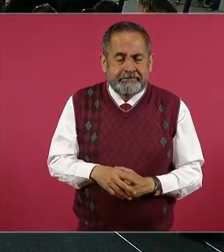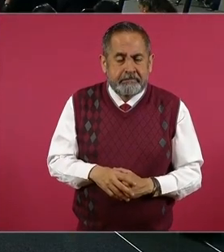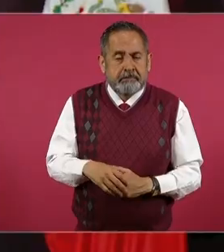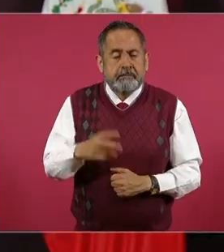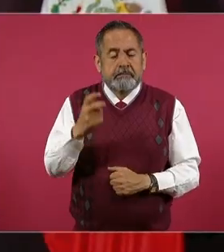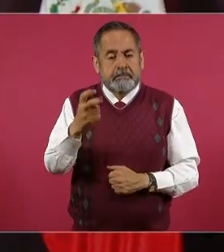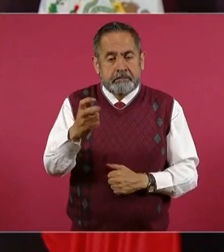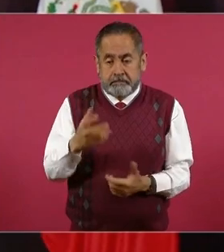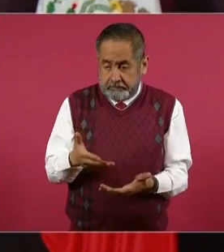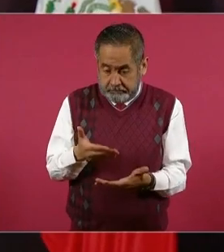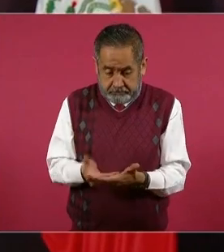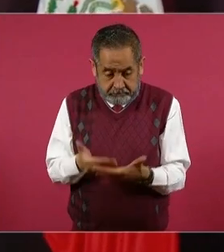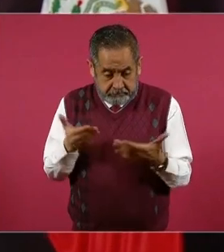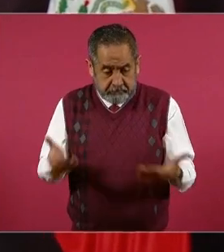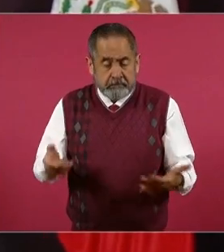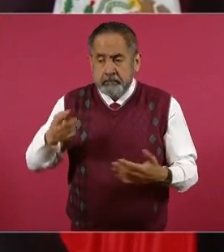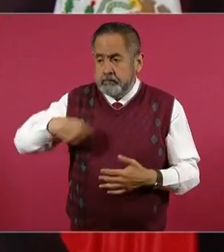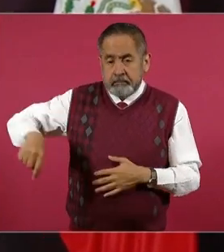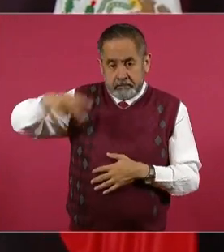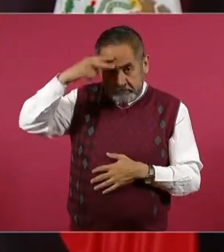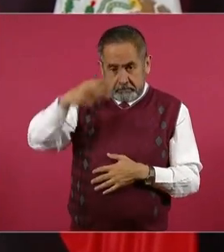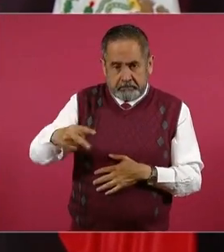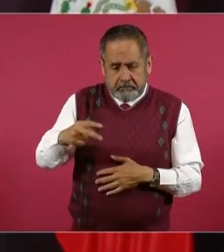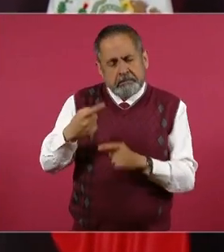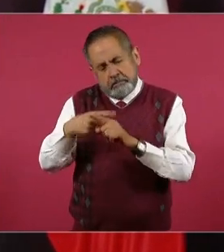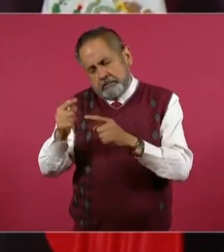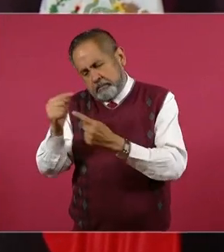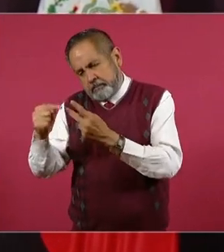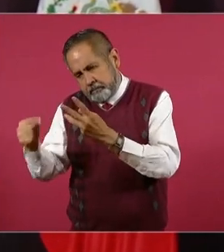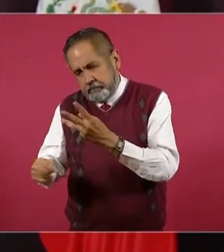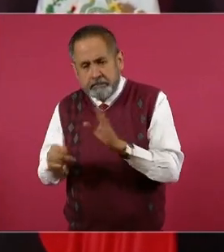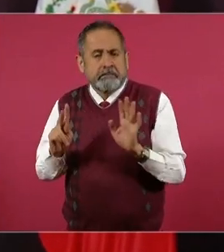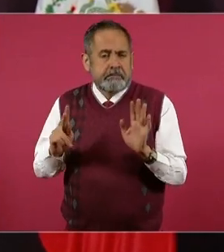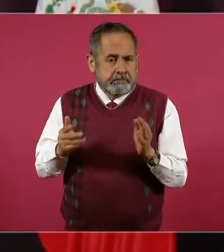la gente ahora, entre otras cosas,